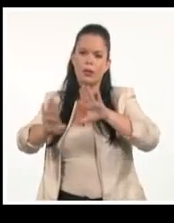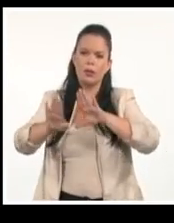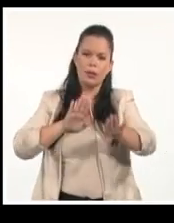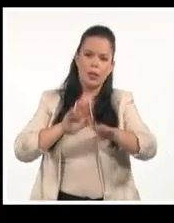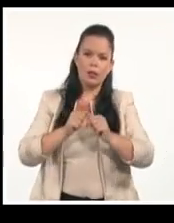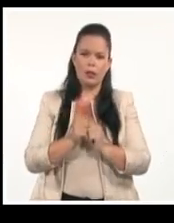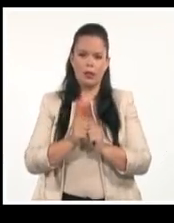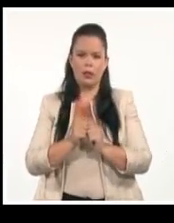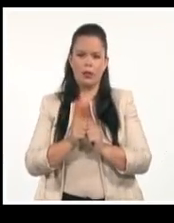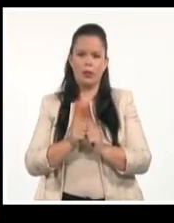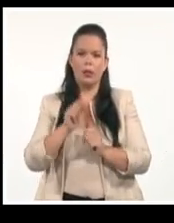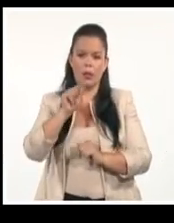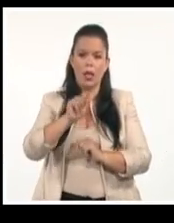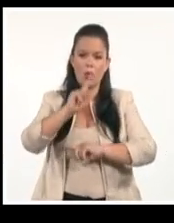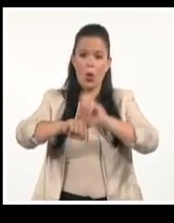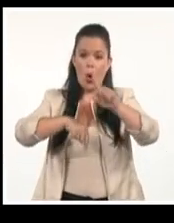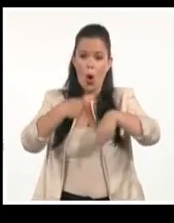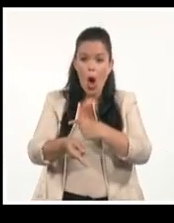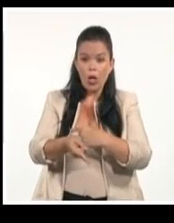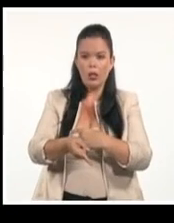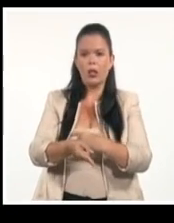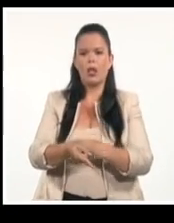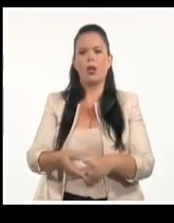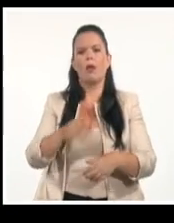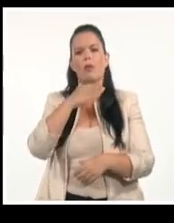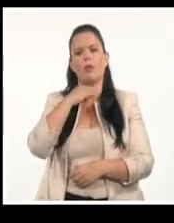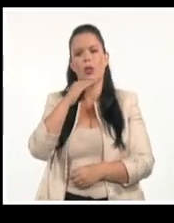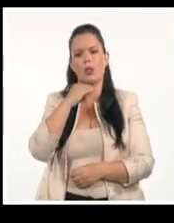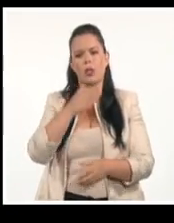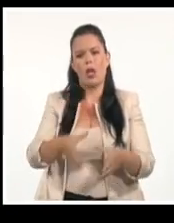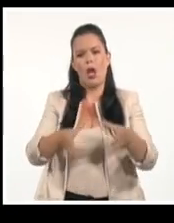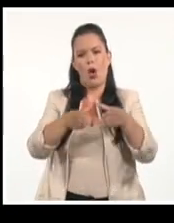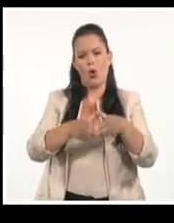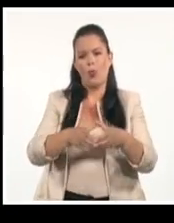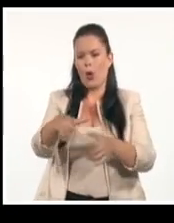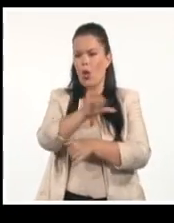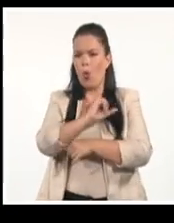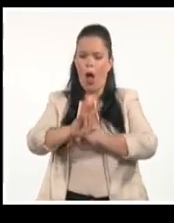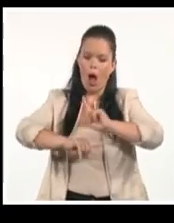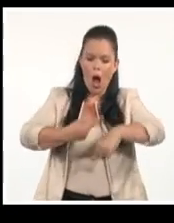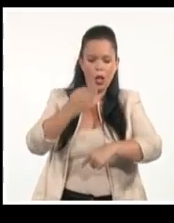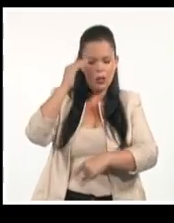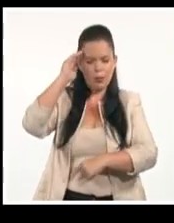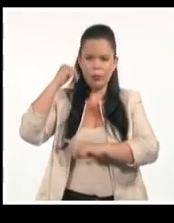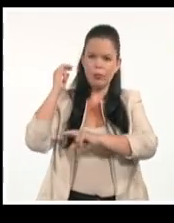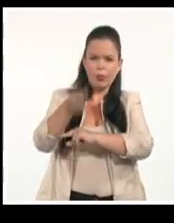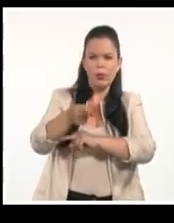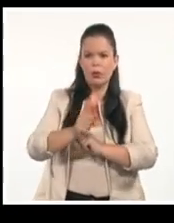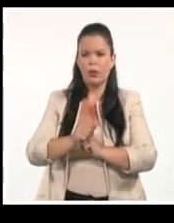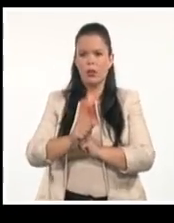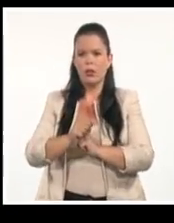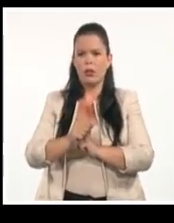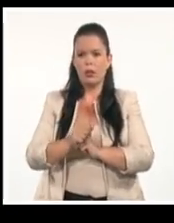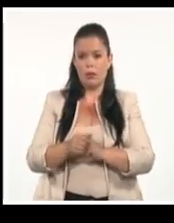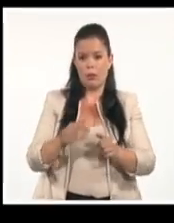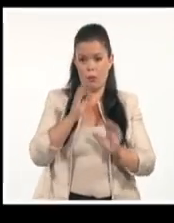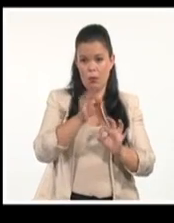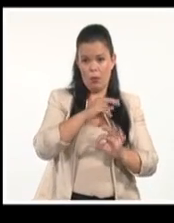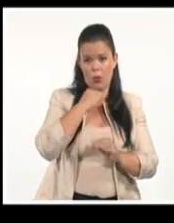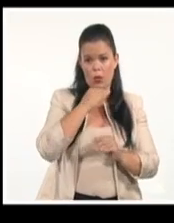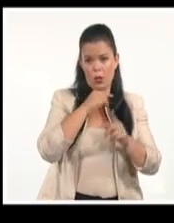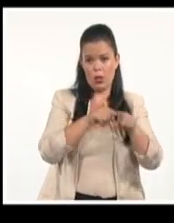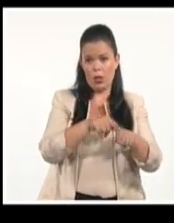por cierto, son seres humanos y son parte de este pueblo. Vamos a la siguiente imagen. Si se salen en todos los poblados, si se salen